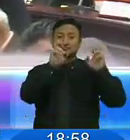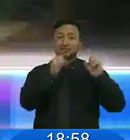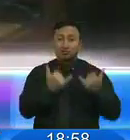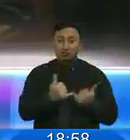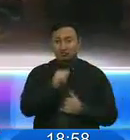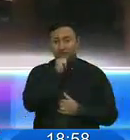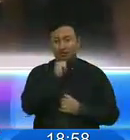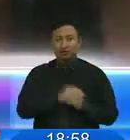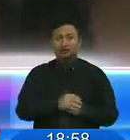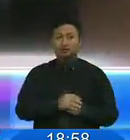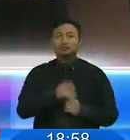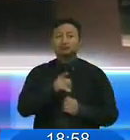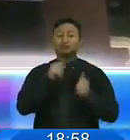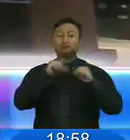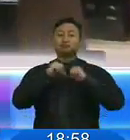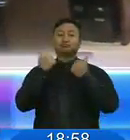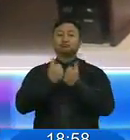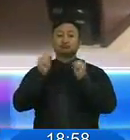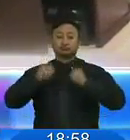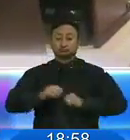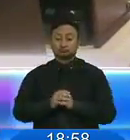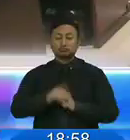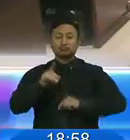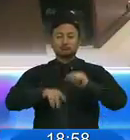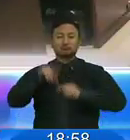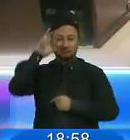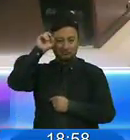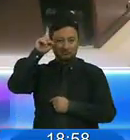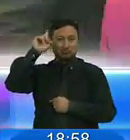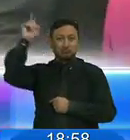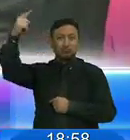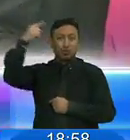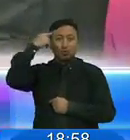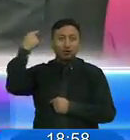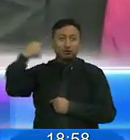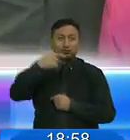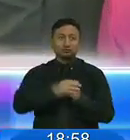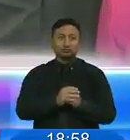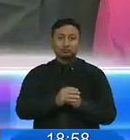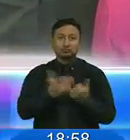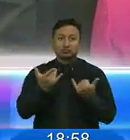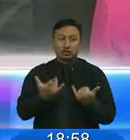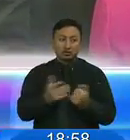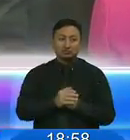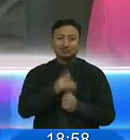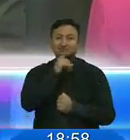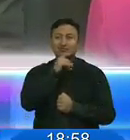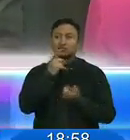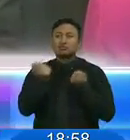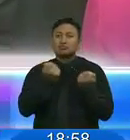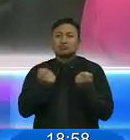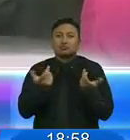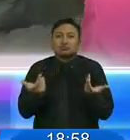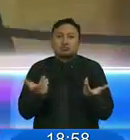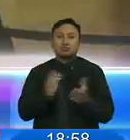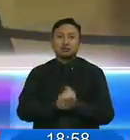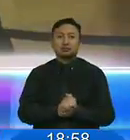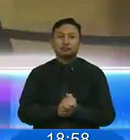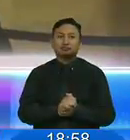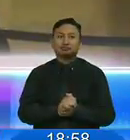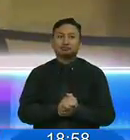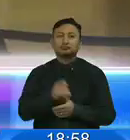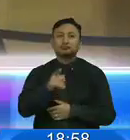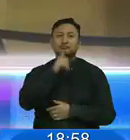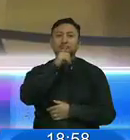En la legislatura existen voces críticas que aseguran que el gobierno debe definir quién está al frente de la política económica. ¿Quién nos